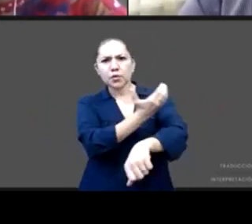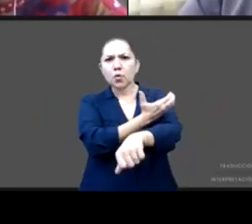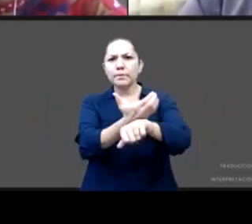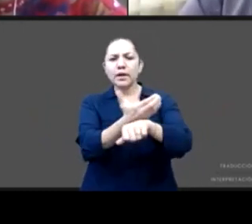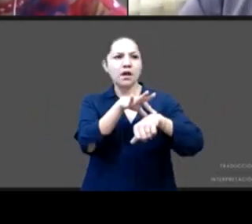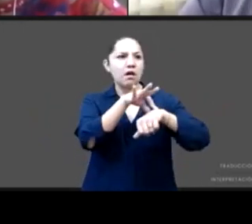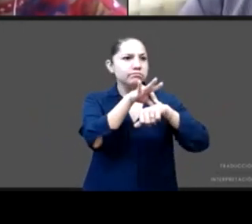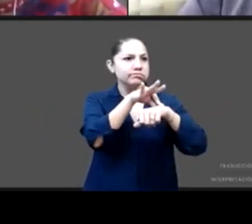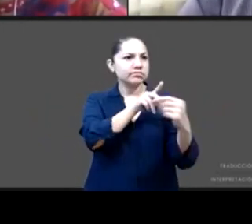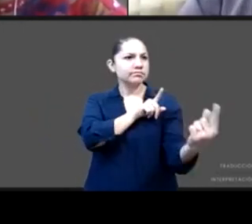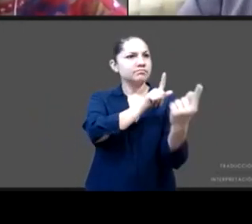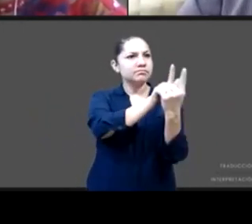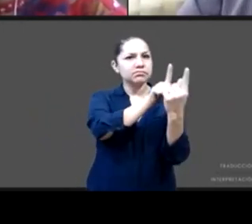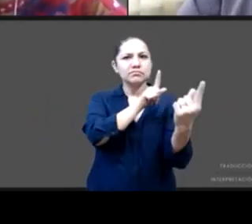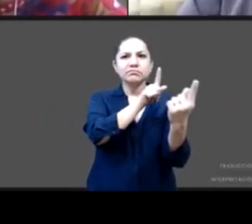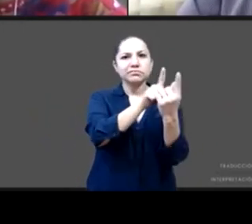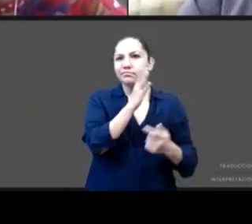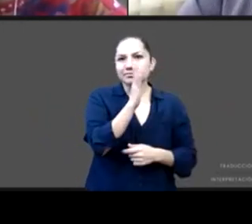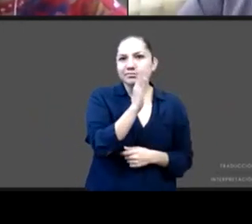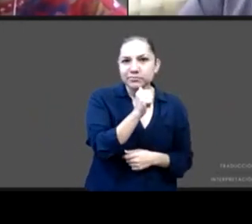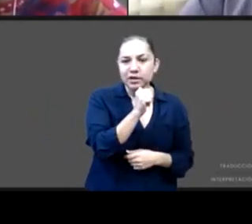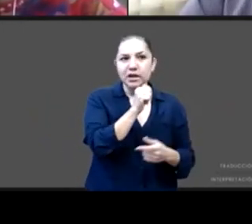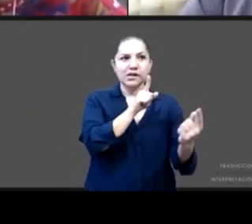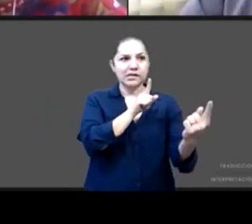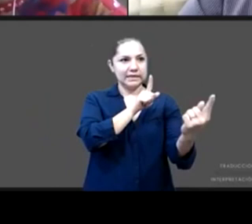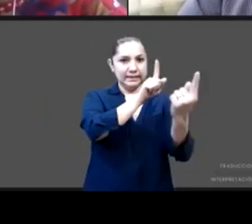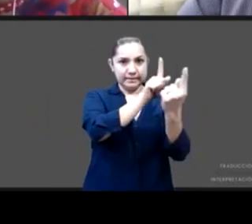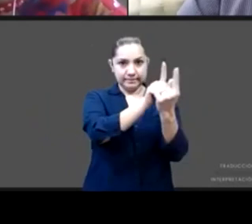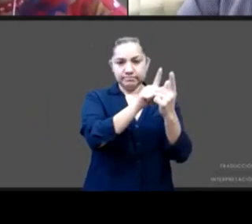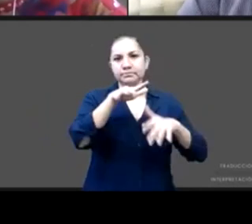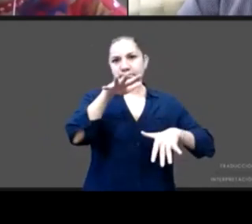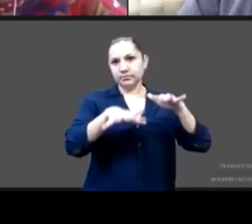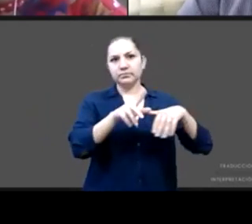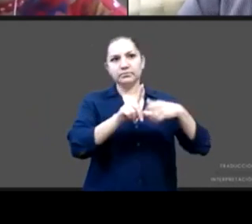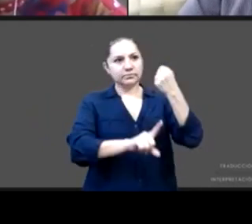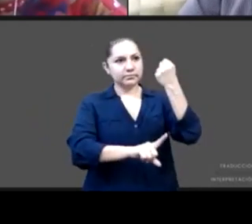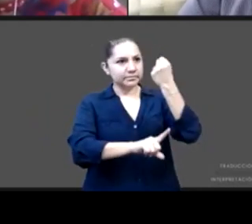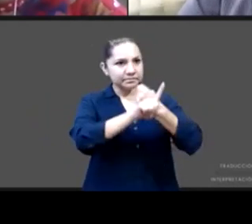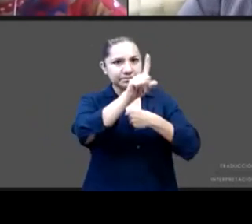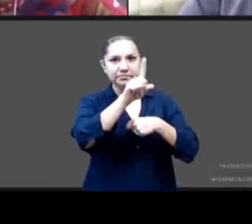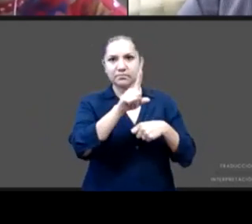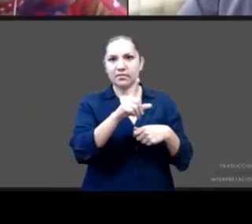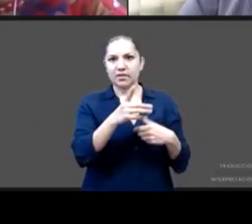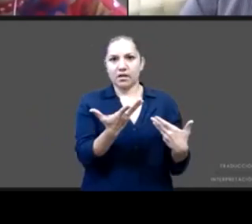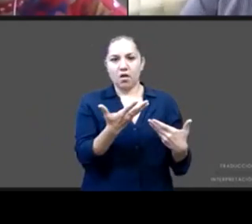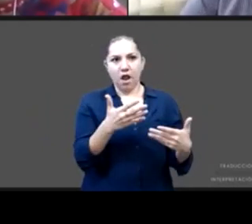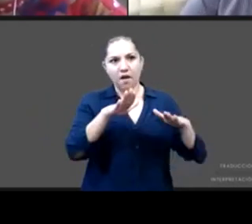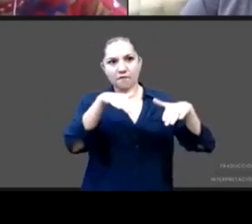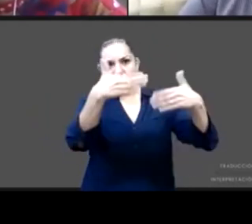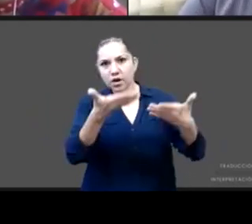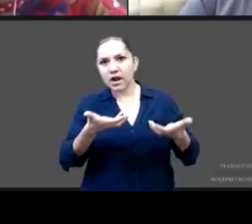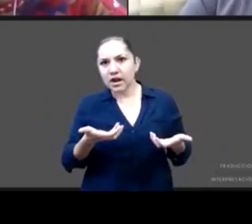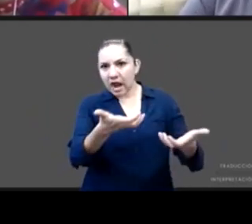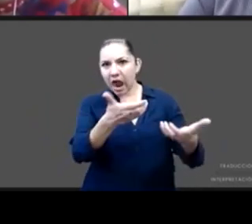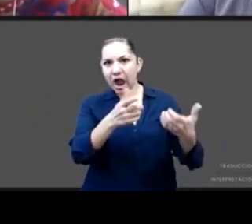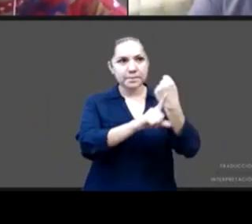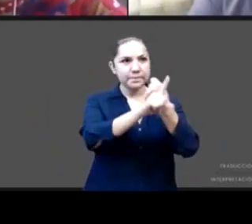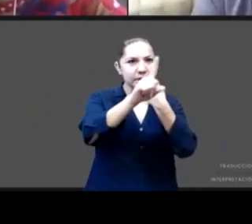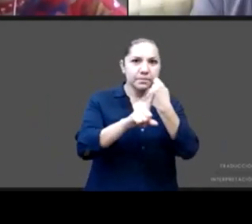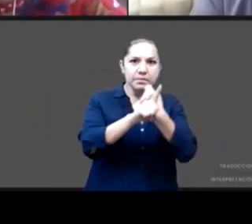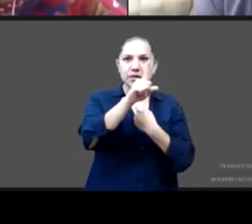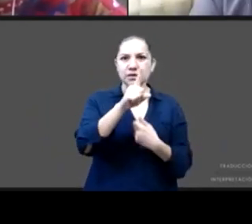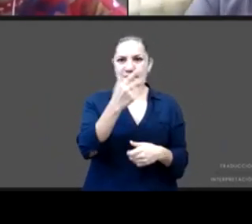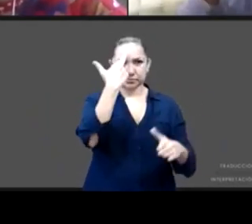violencia común, la violencia en el entorno, no puede salir a la calle como lo hicimos las generaciones anteriores. No se